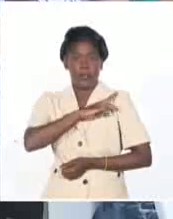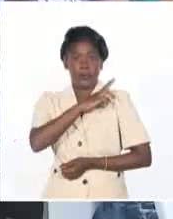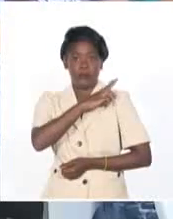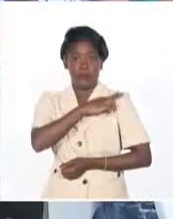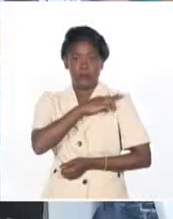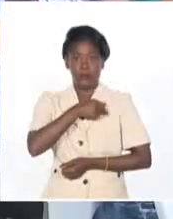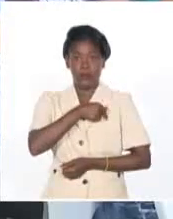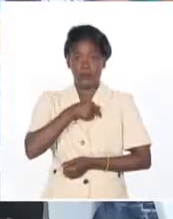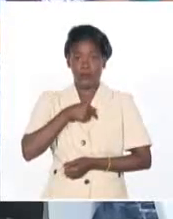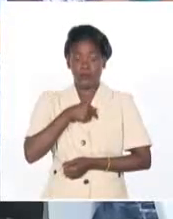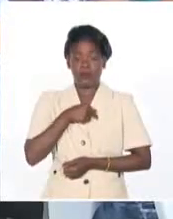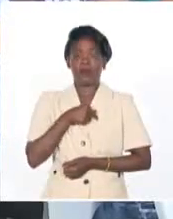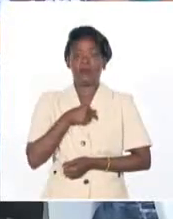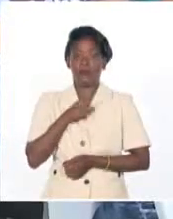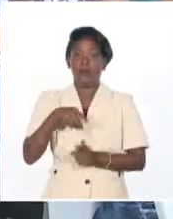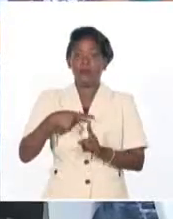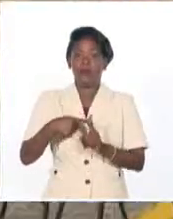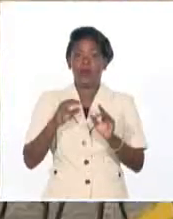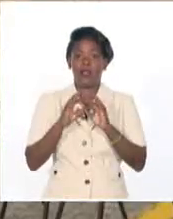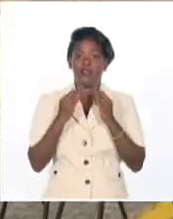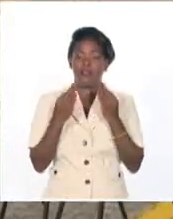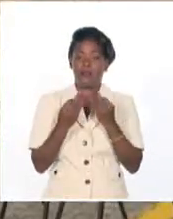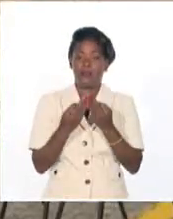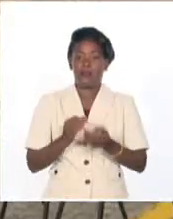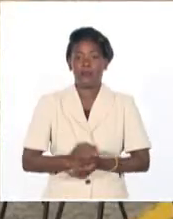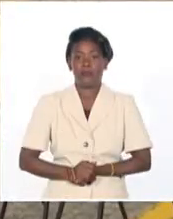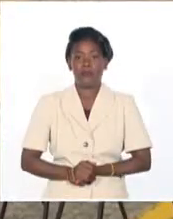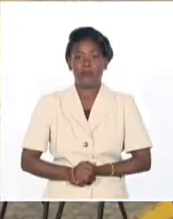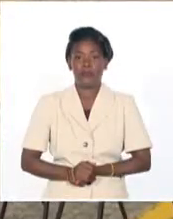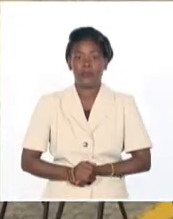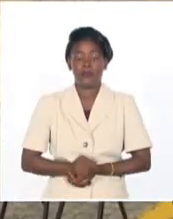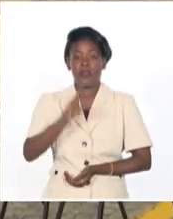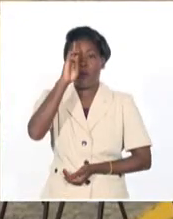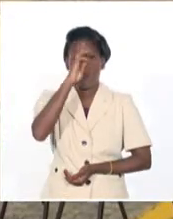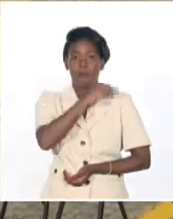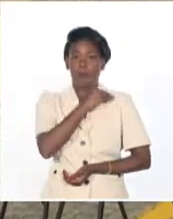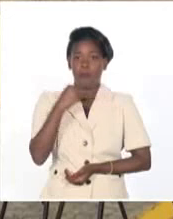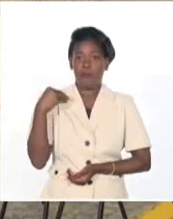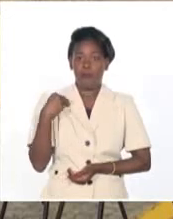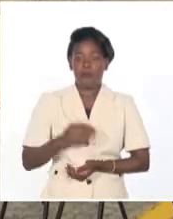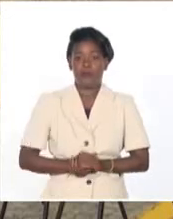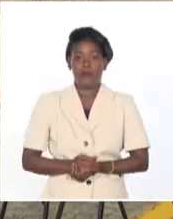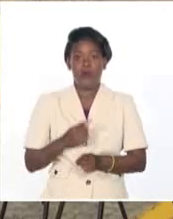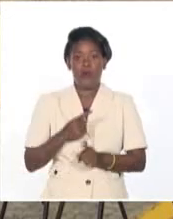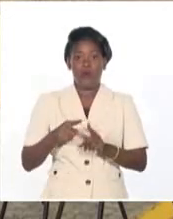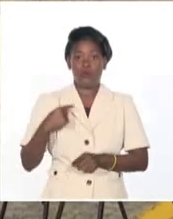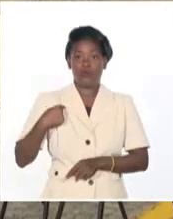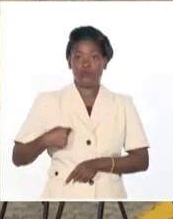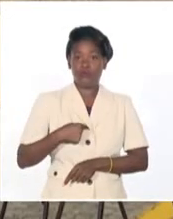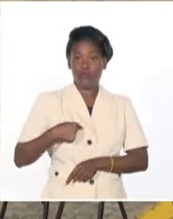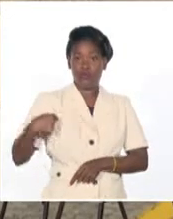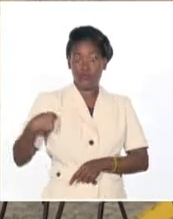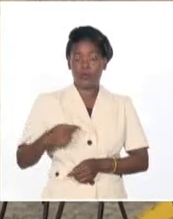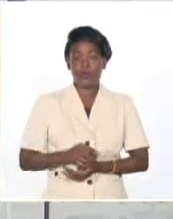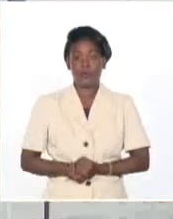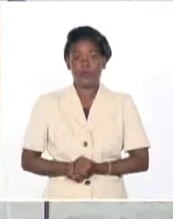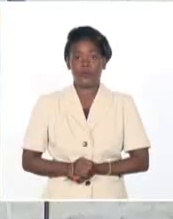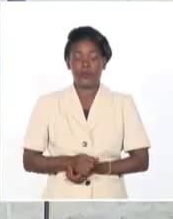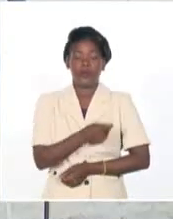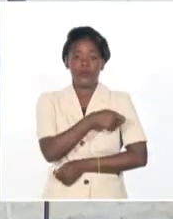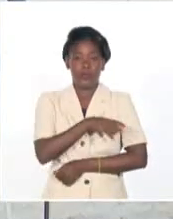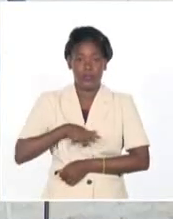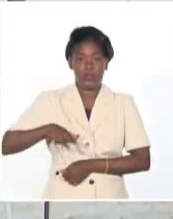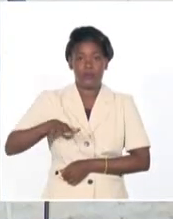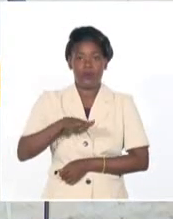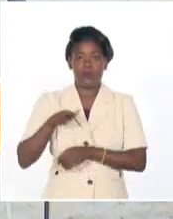También participaron representantes de la Cruz Roja, trabajadores de empresas y organismos y el pueblo matancero. Se puso a prueba la